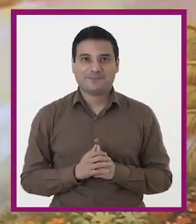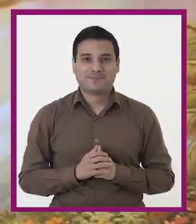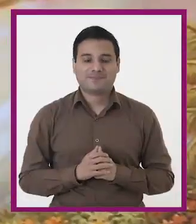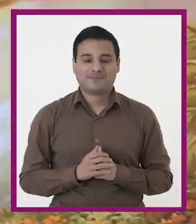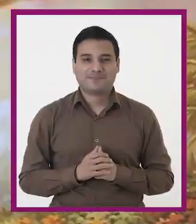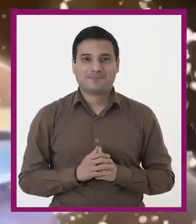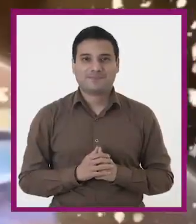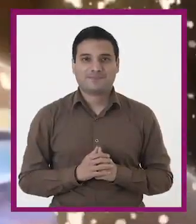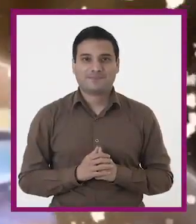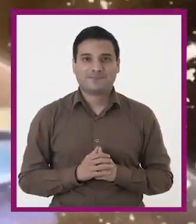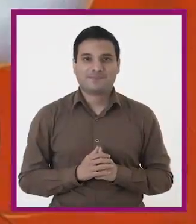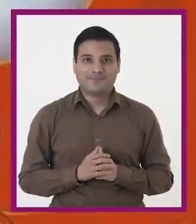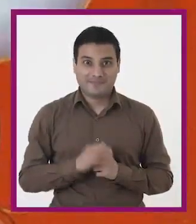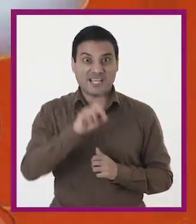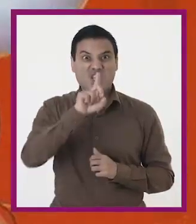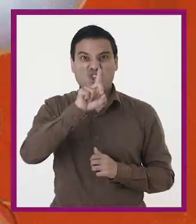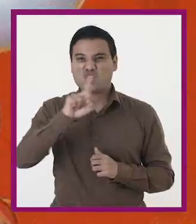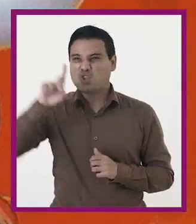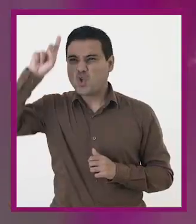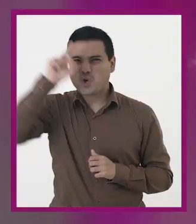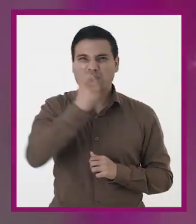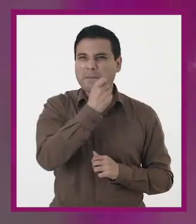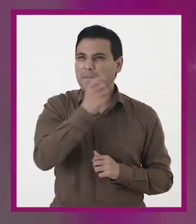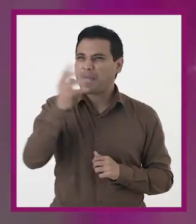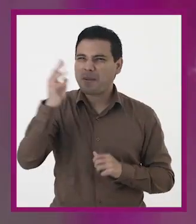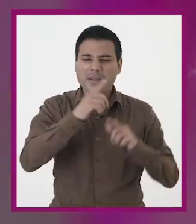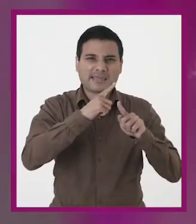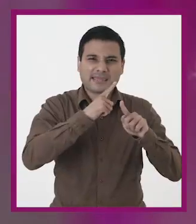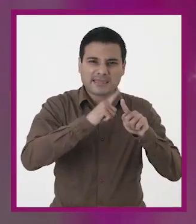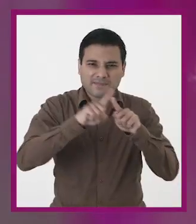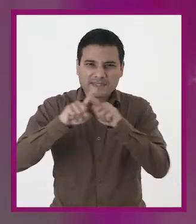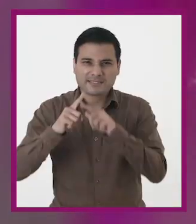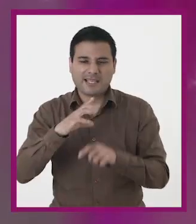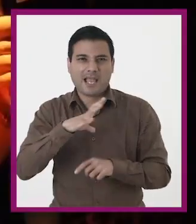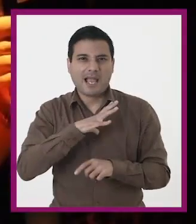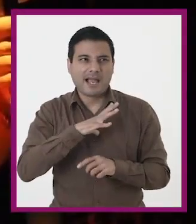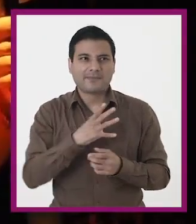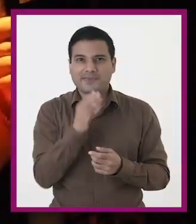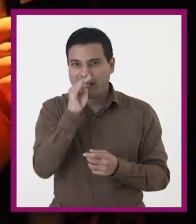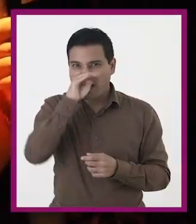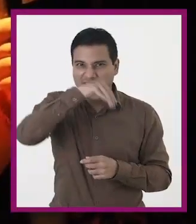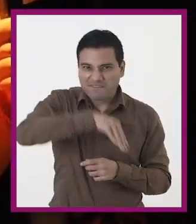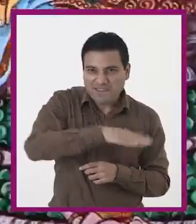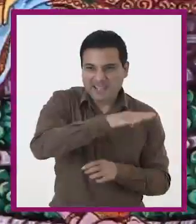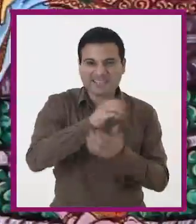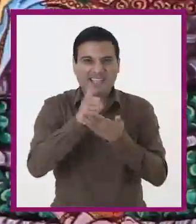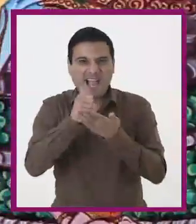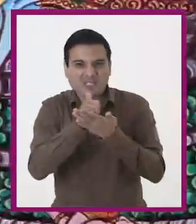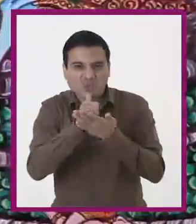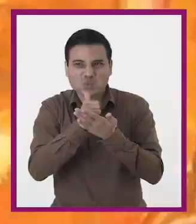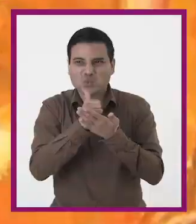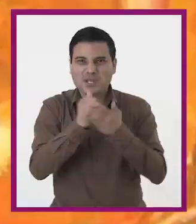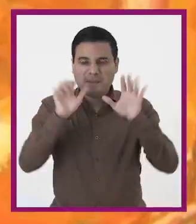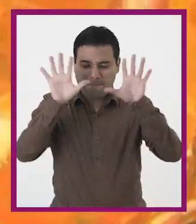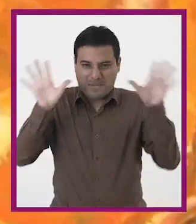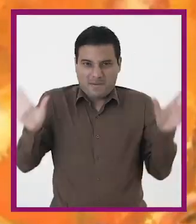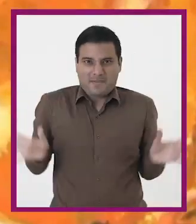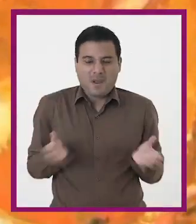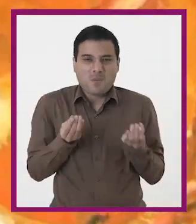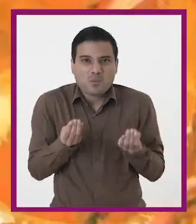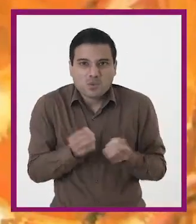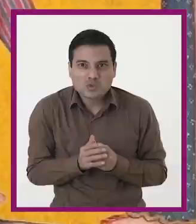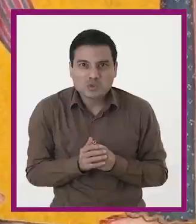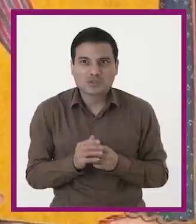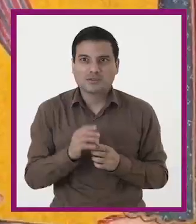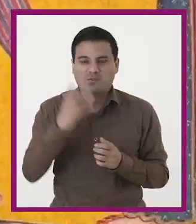Shiva, Vishnu, Brahma, Kali, Ganesha, divinidades animales, azules, de muchos